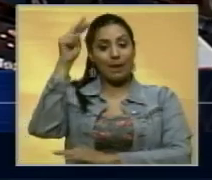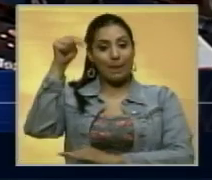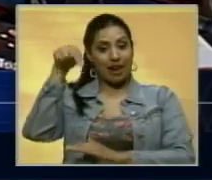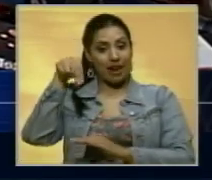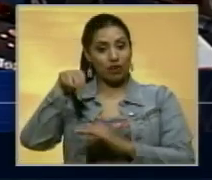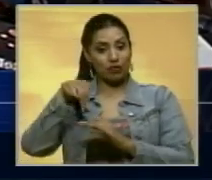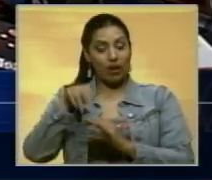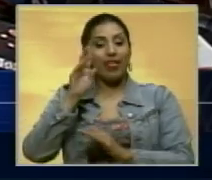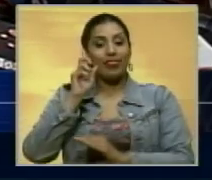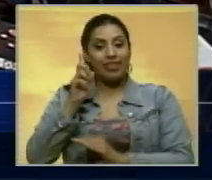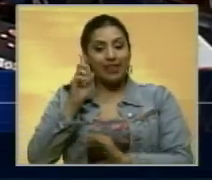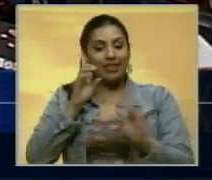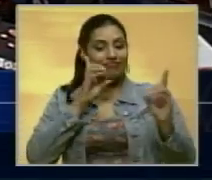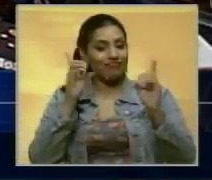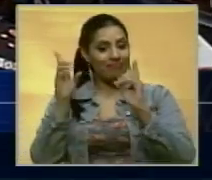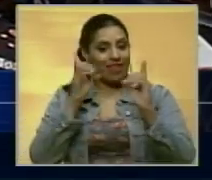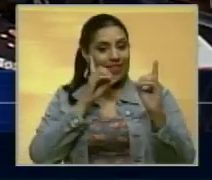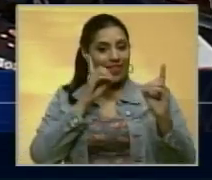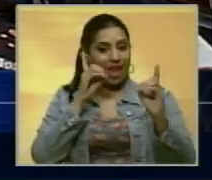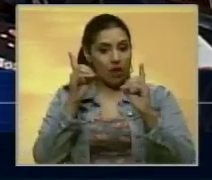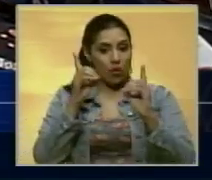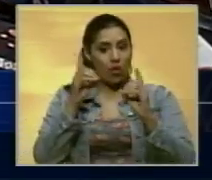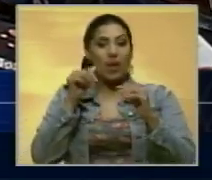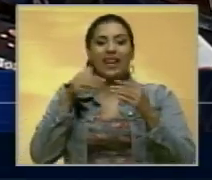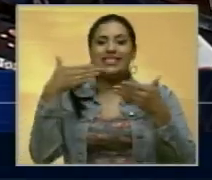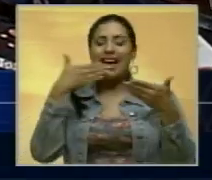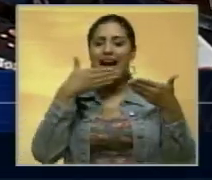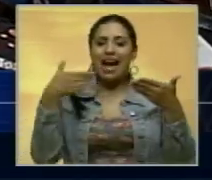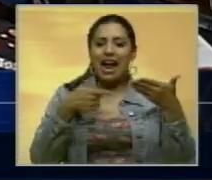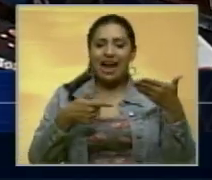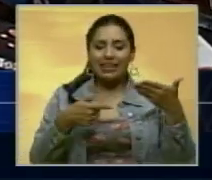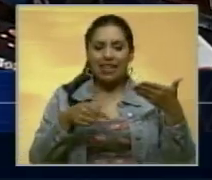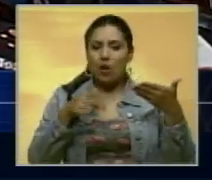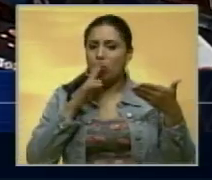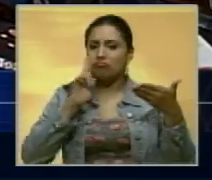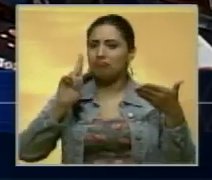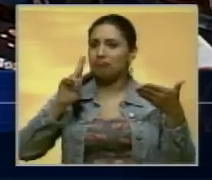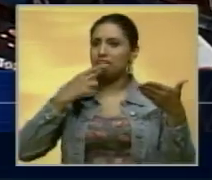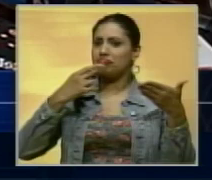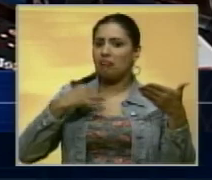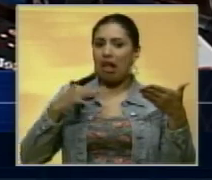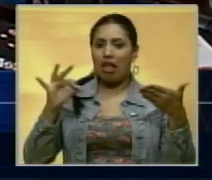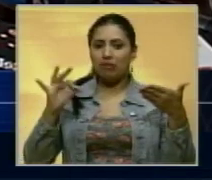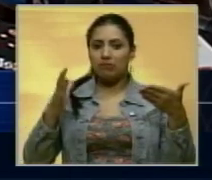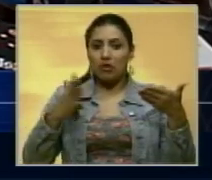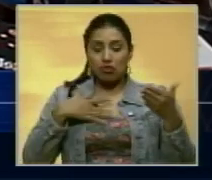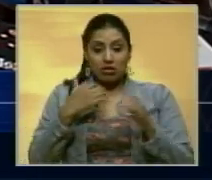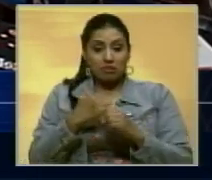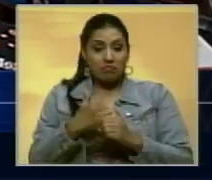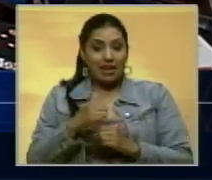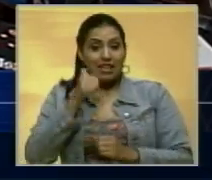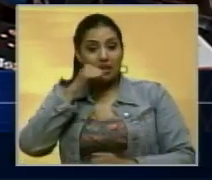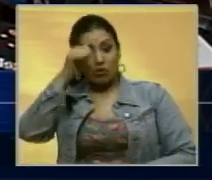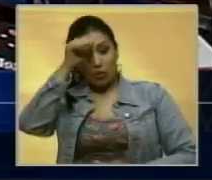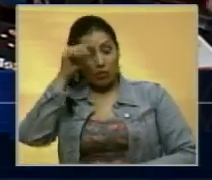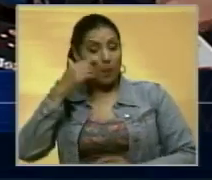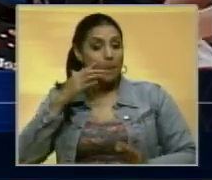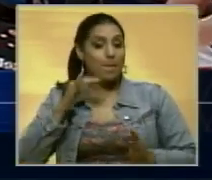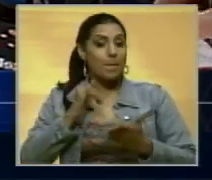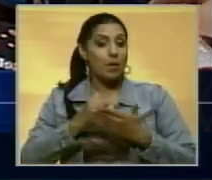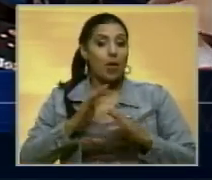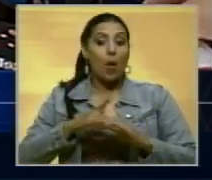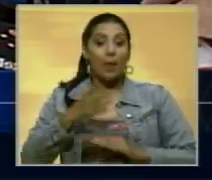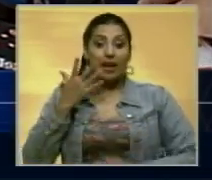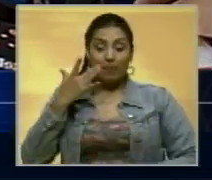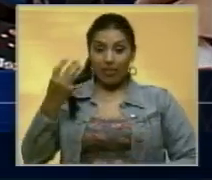Nacional establezca un diálogo. Esta carta todavía no la he respondido, pienso hacerlo este fin de semana, porque